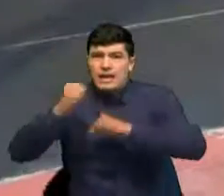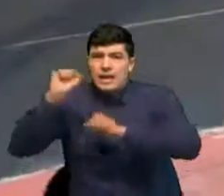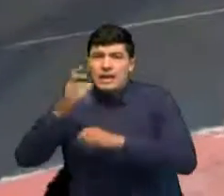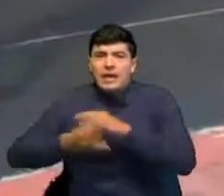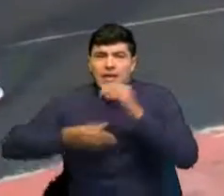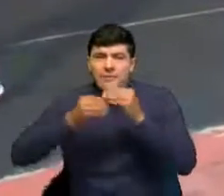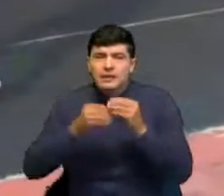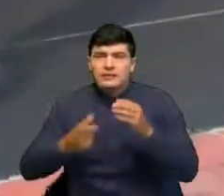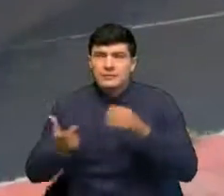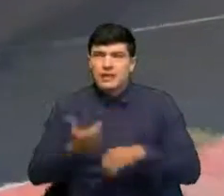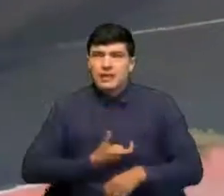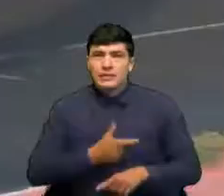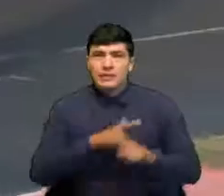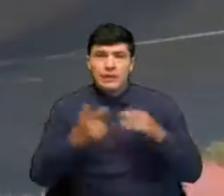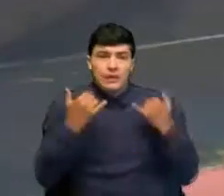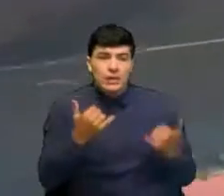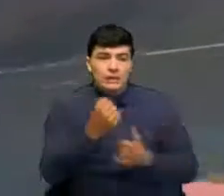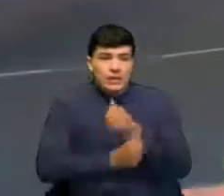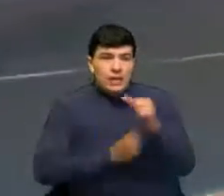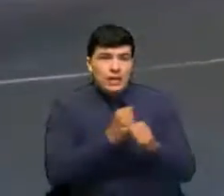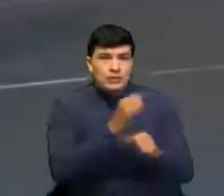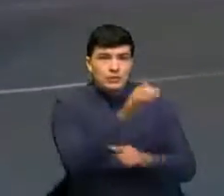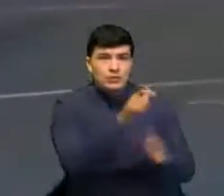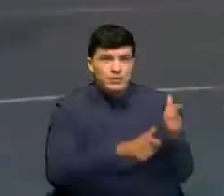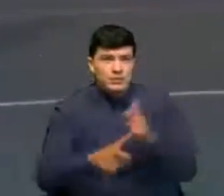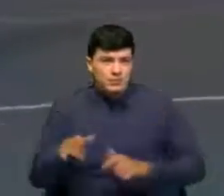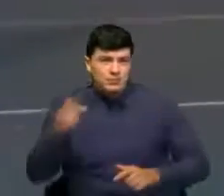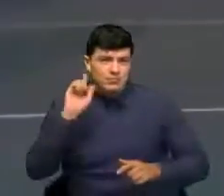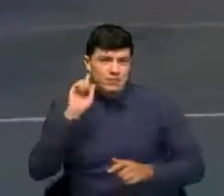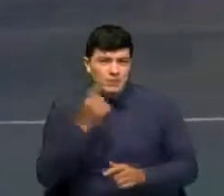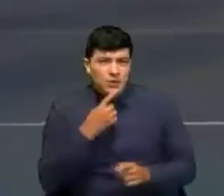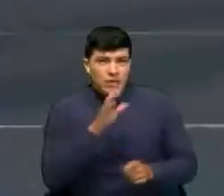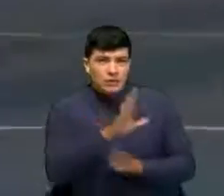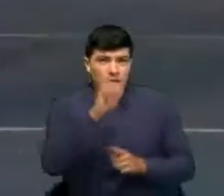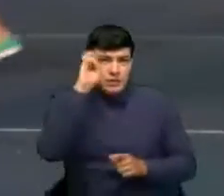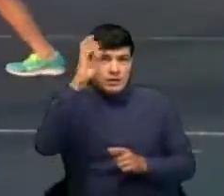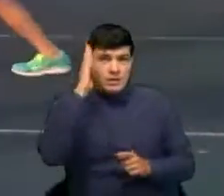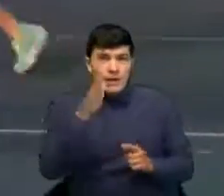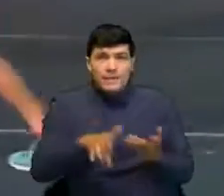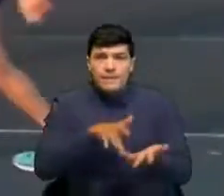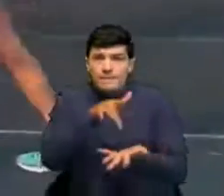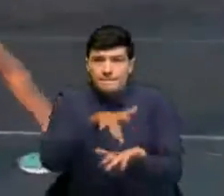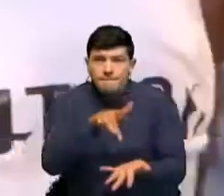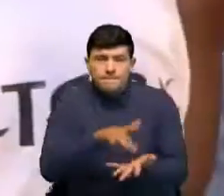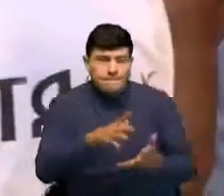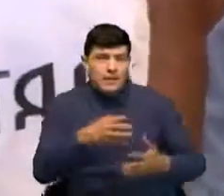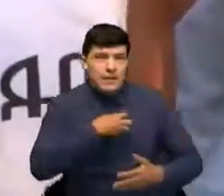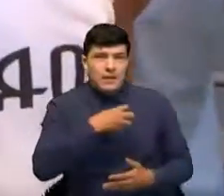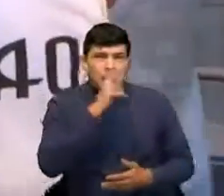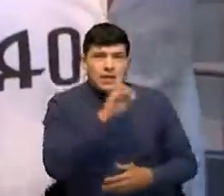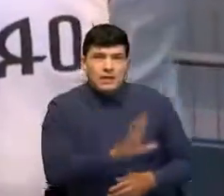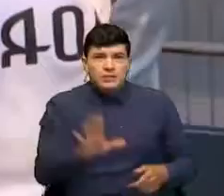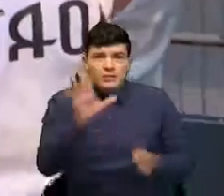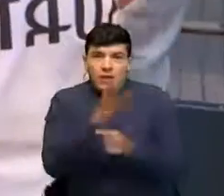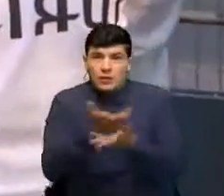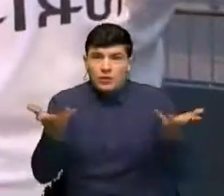deportistas. Durante el presente año, los atletas auditivos de Norte de Santander asistieron a un torneo nacional en